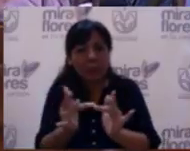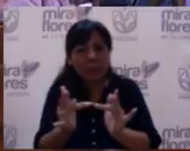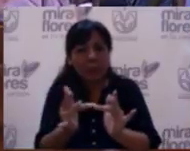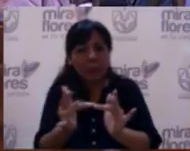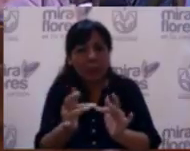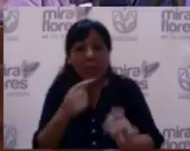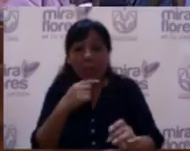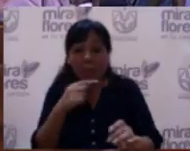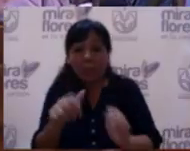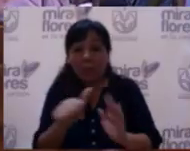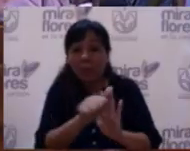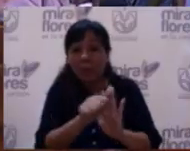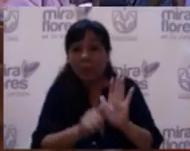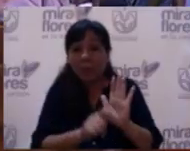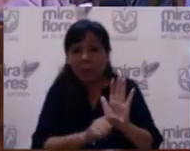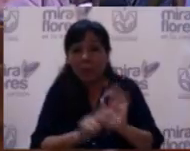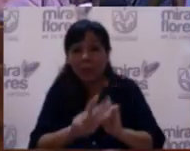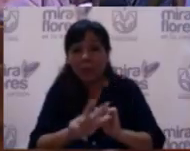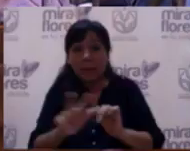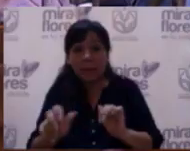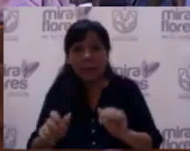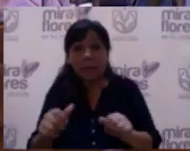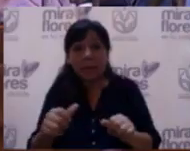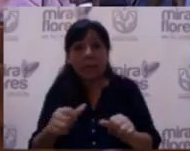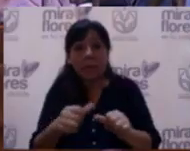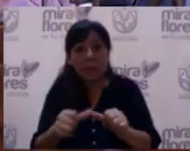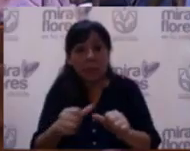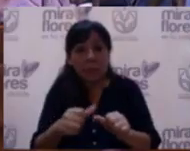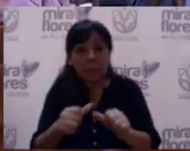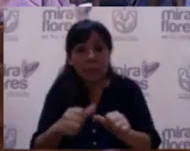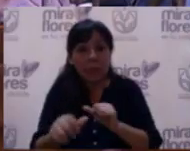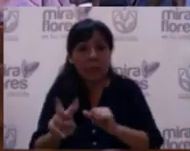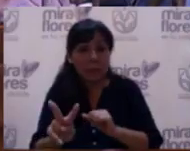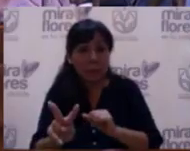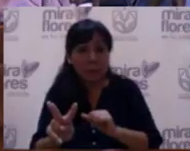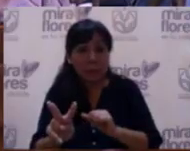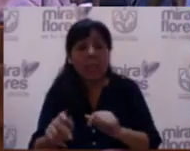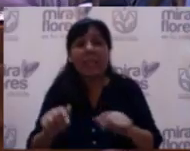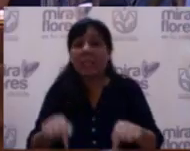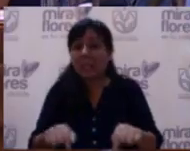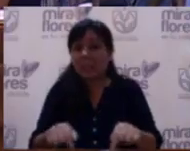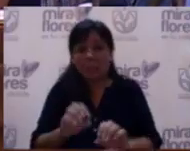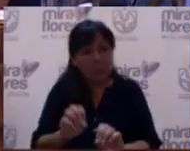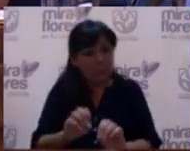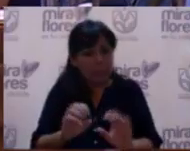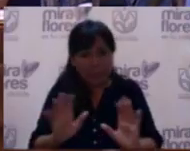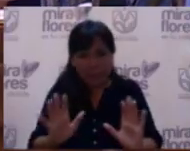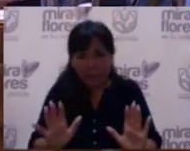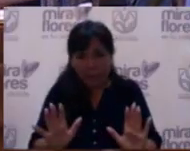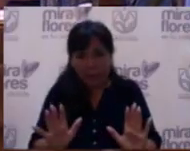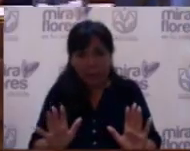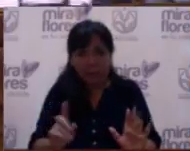artículo 33, numeral 33.2, y así podríamos evitar cualquier tipo de suspicacia. Gracias.